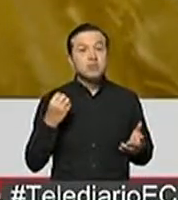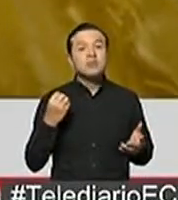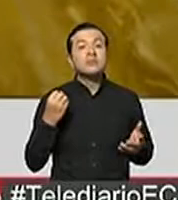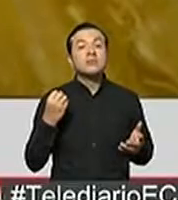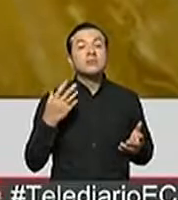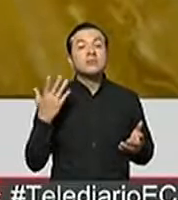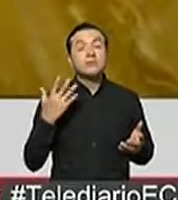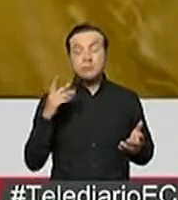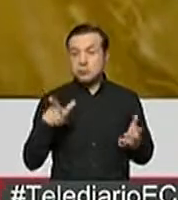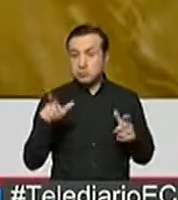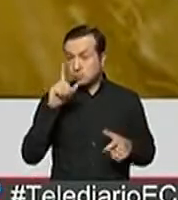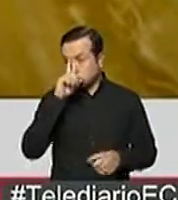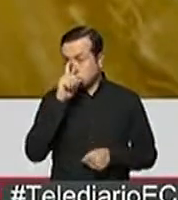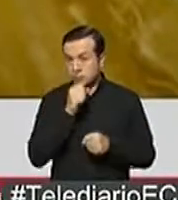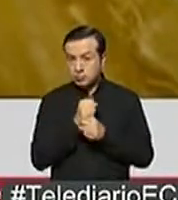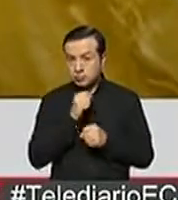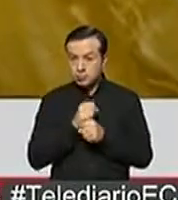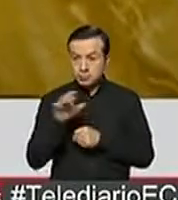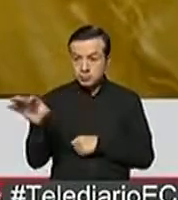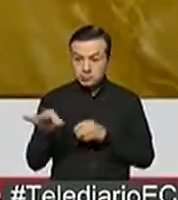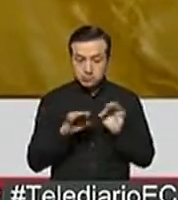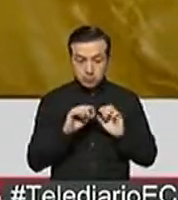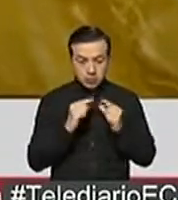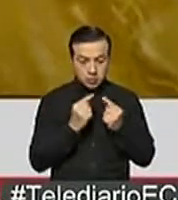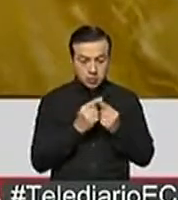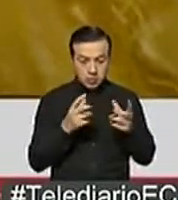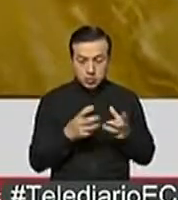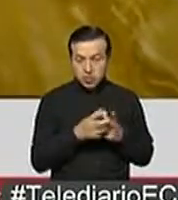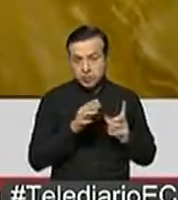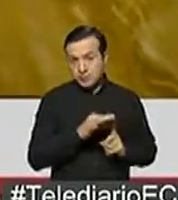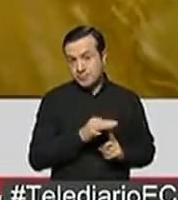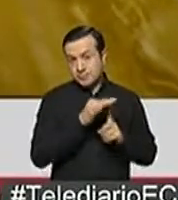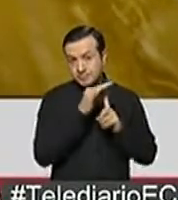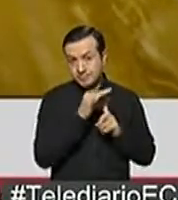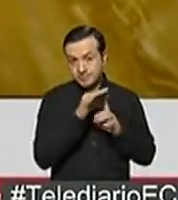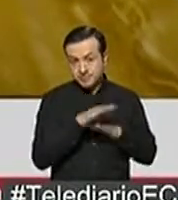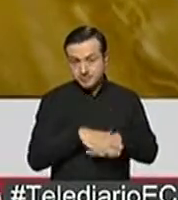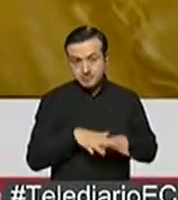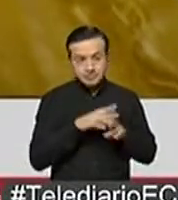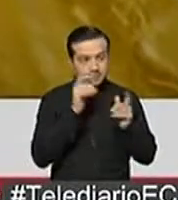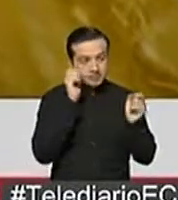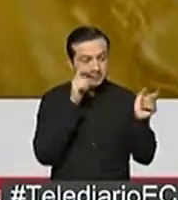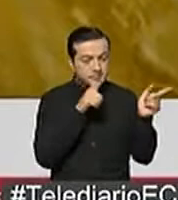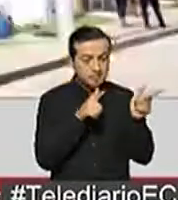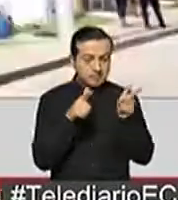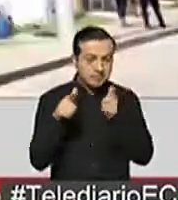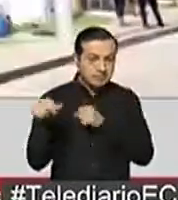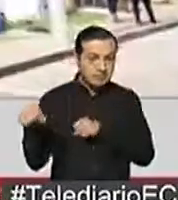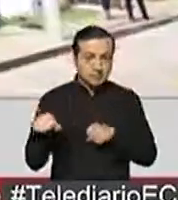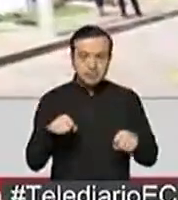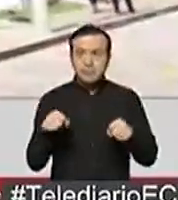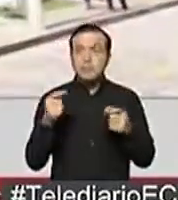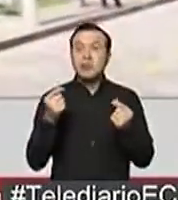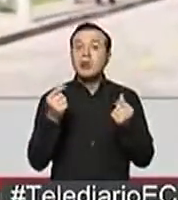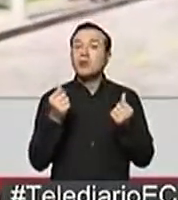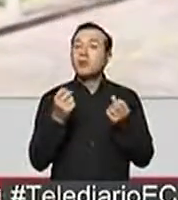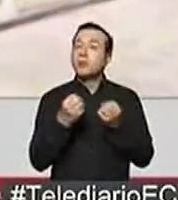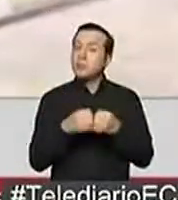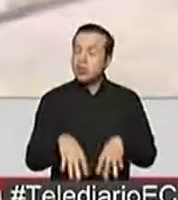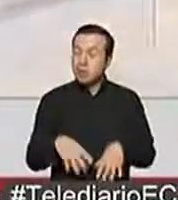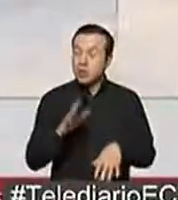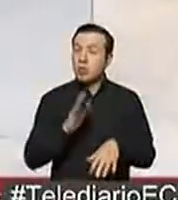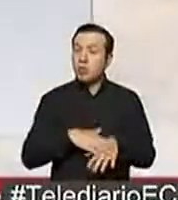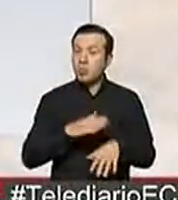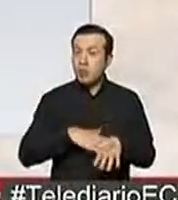sacamos de este personal, generamos una fuerza y con esto pues realizamos las operaciones. Las pérdidas que genera el contrabando